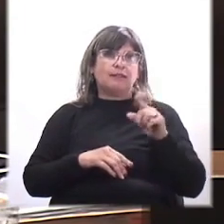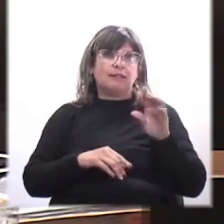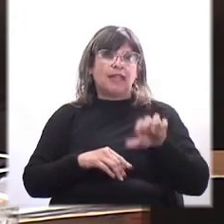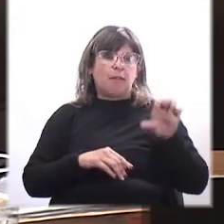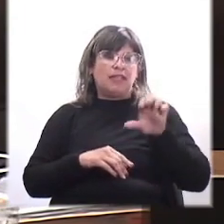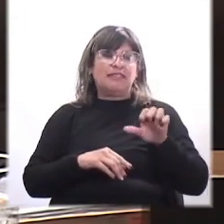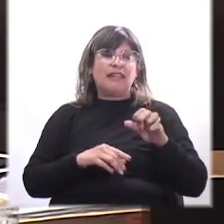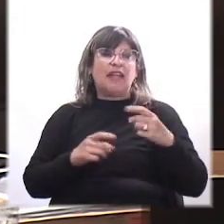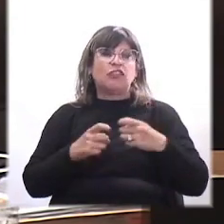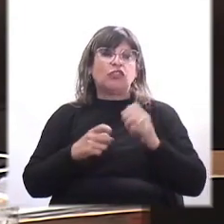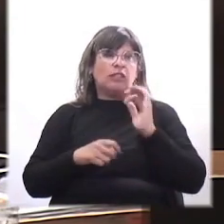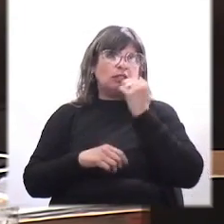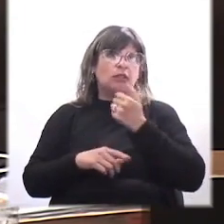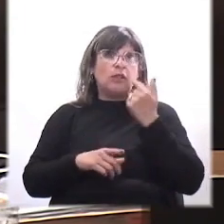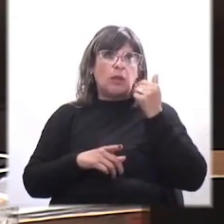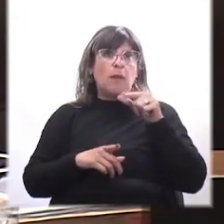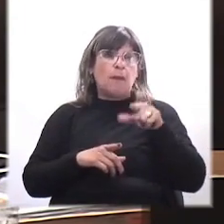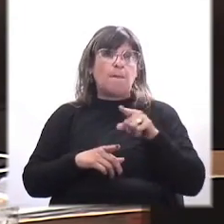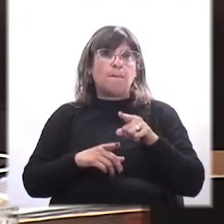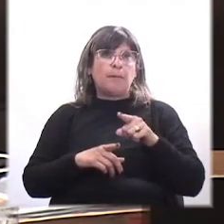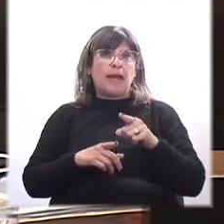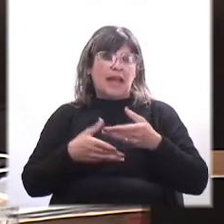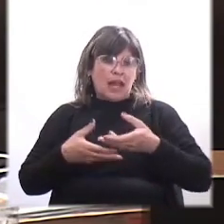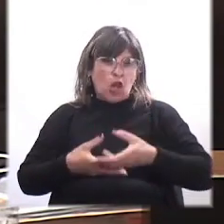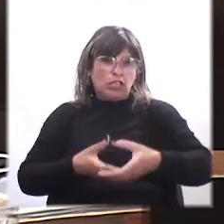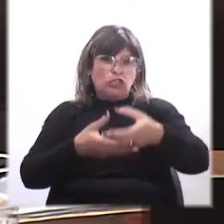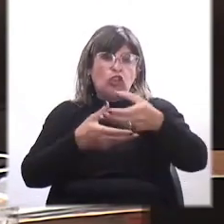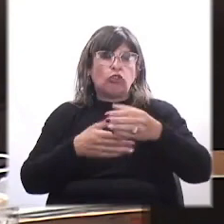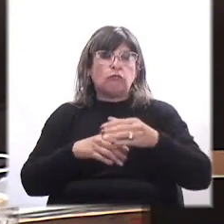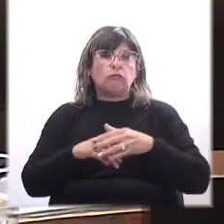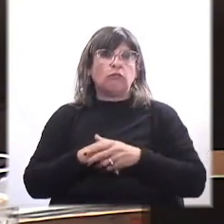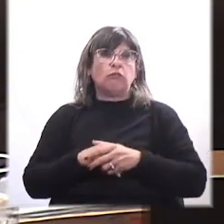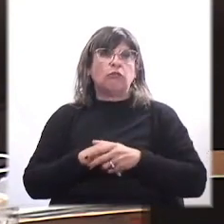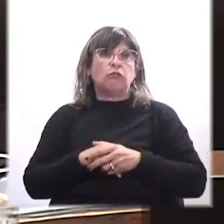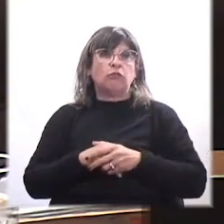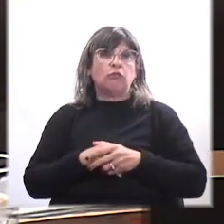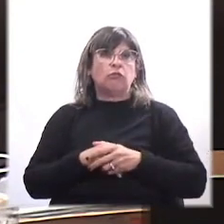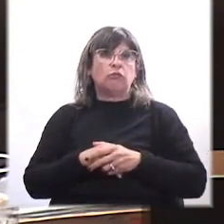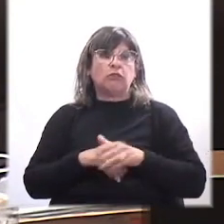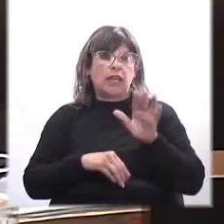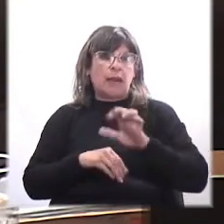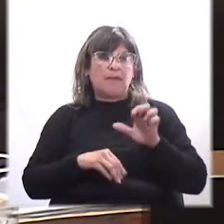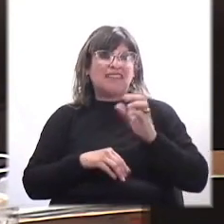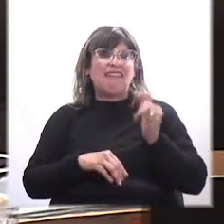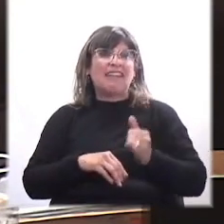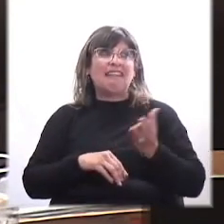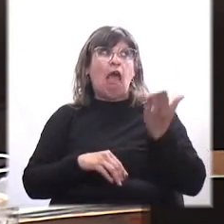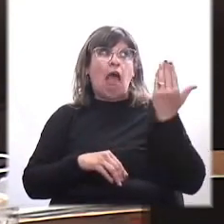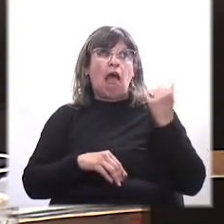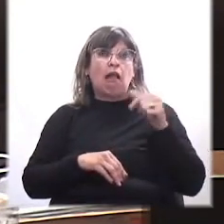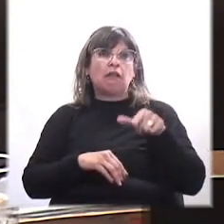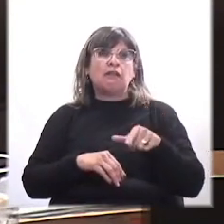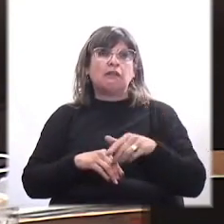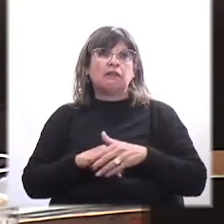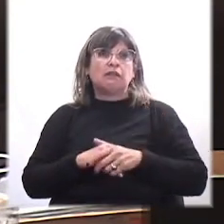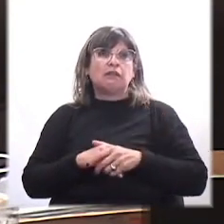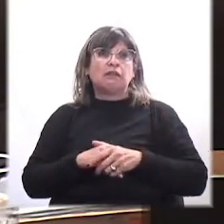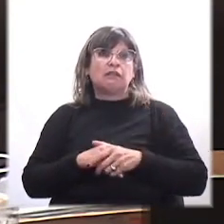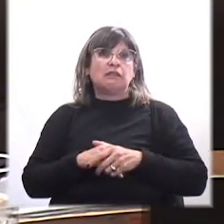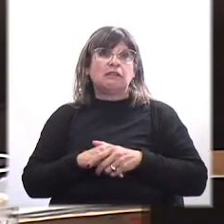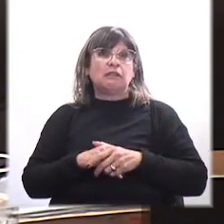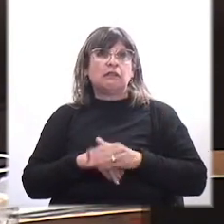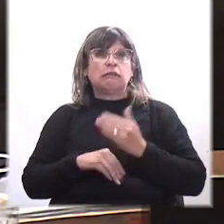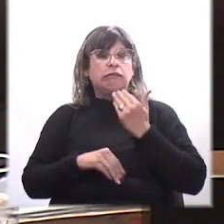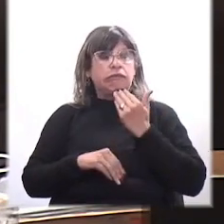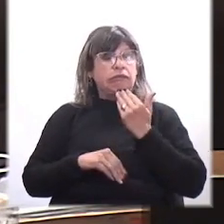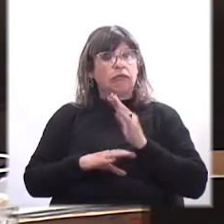Sociedad Anónima, para obras del gasoducto de interconexión. La empresa tenía un